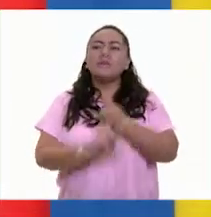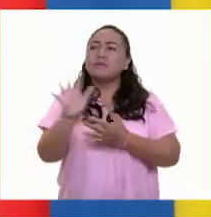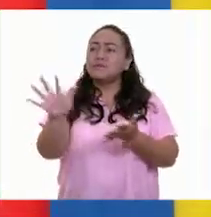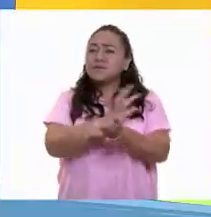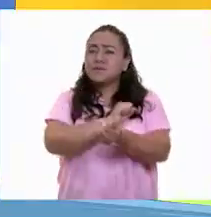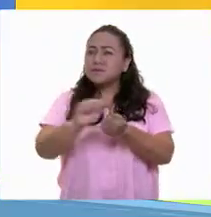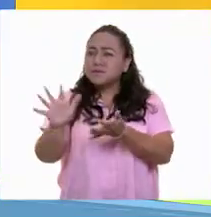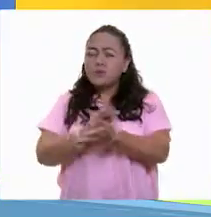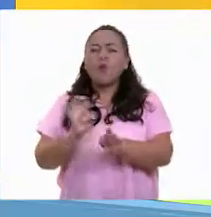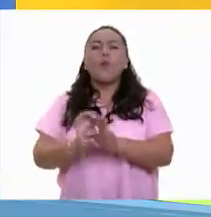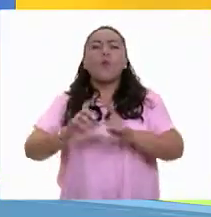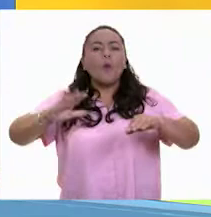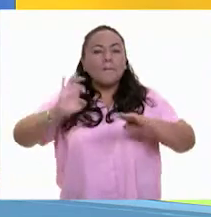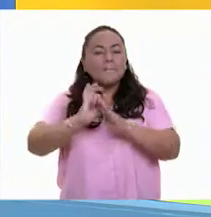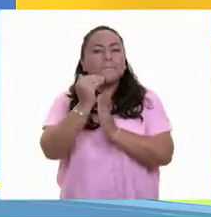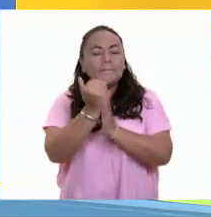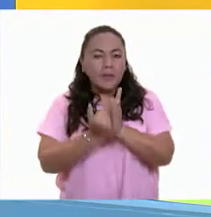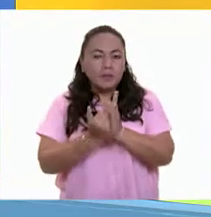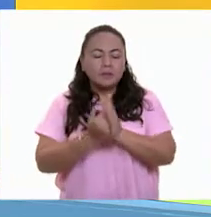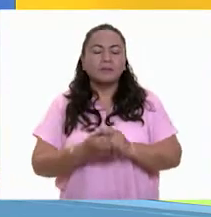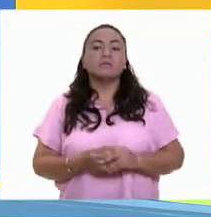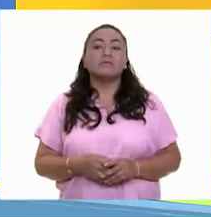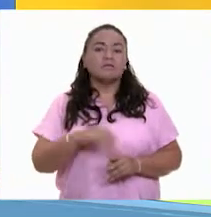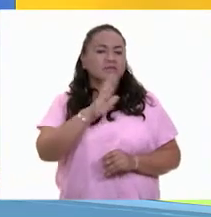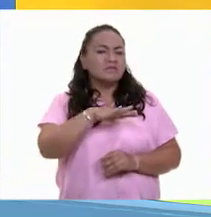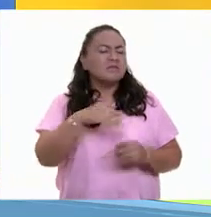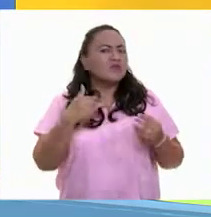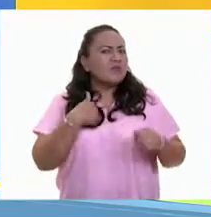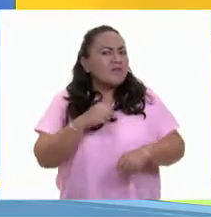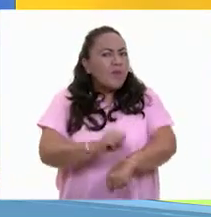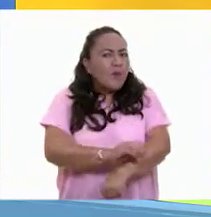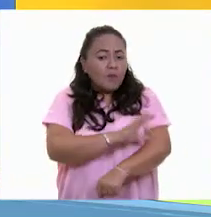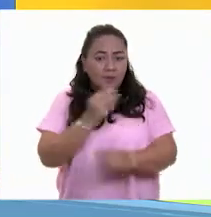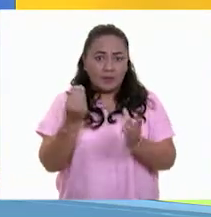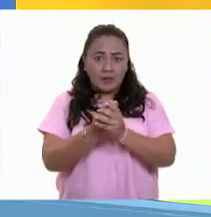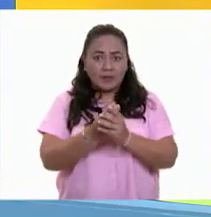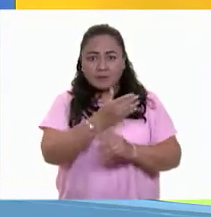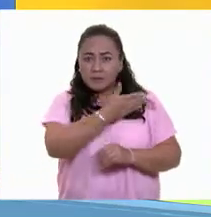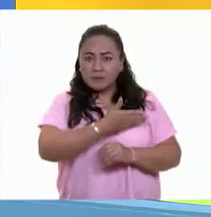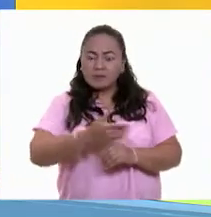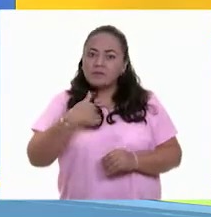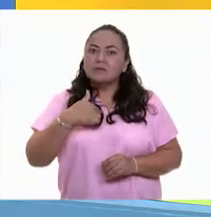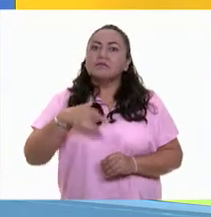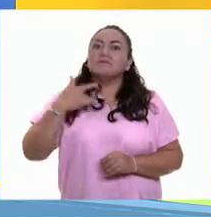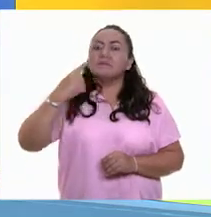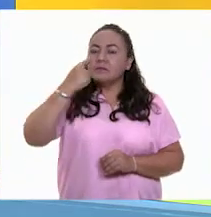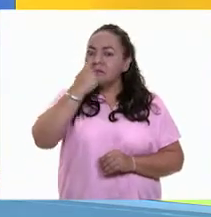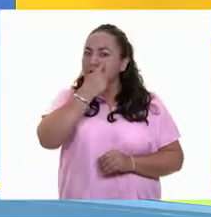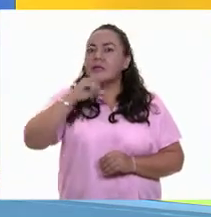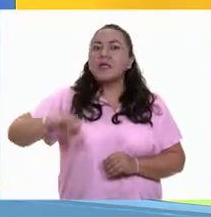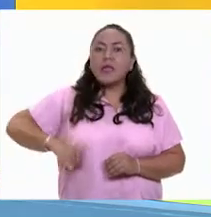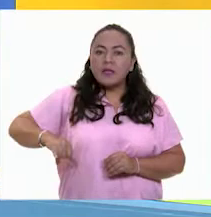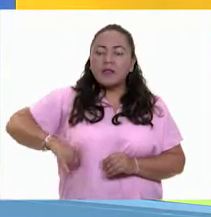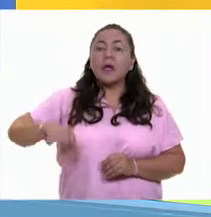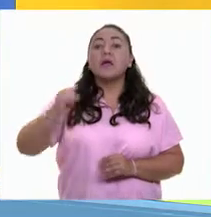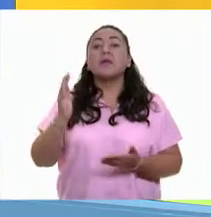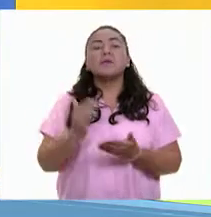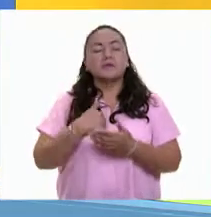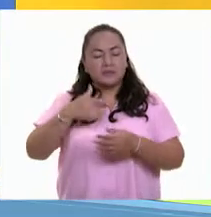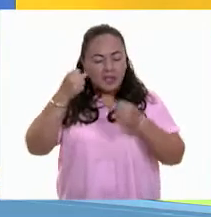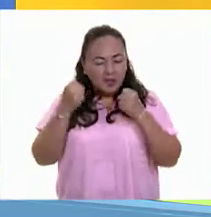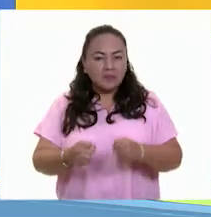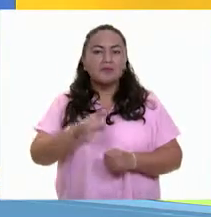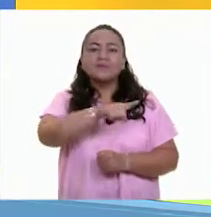desastres? Maestra, estoy muy emocionada porque estas últimas clases han sido de mi interés y seguramente también del interés